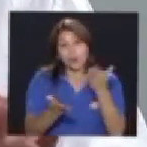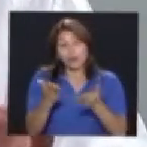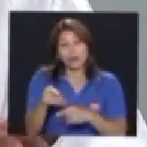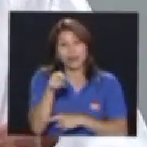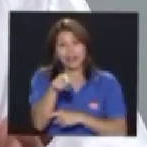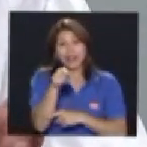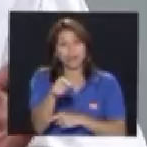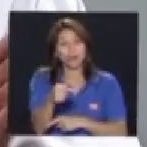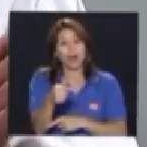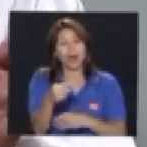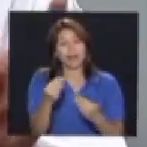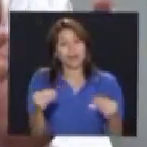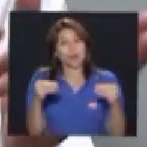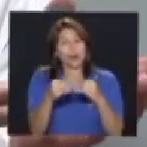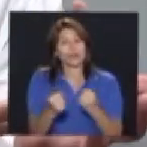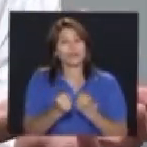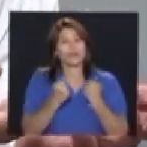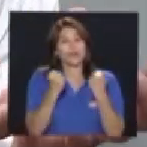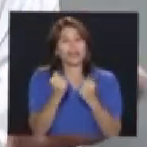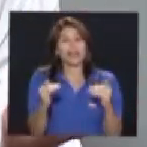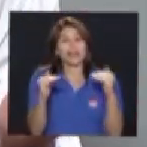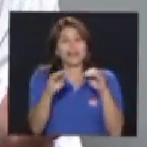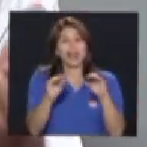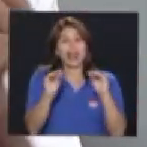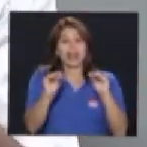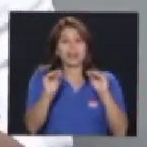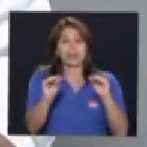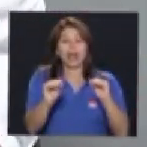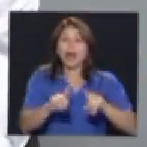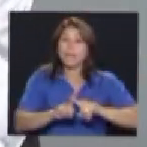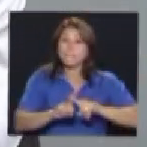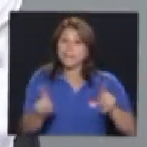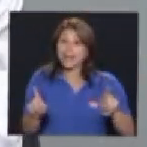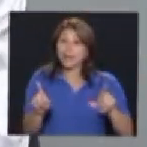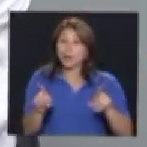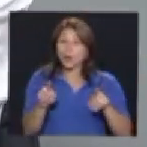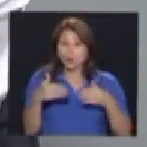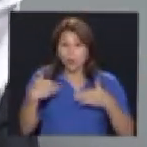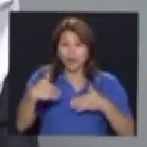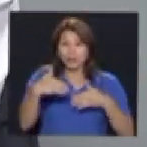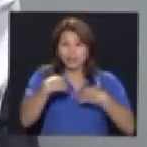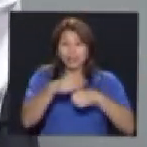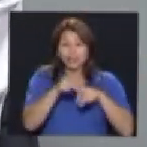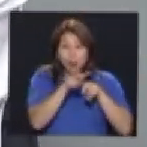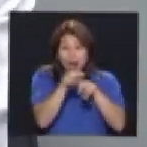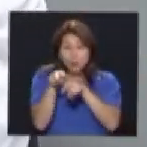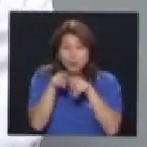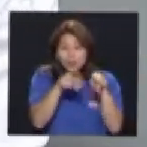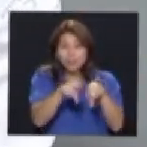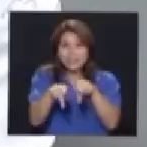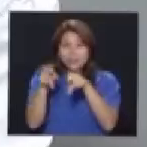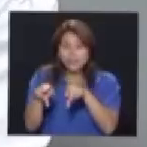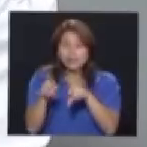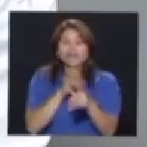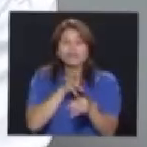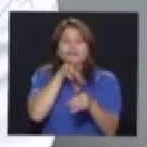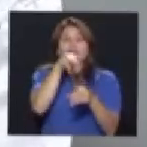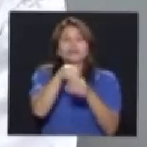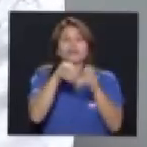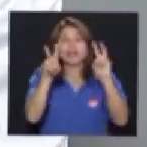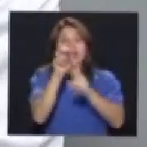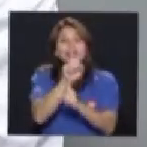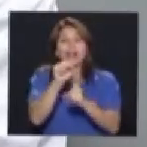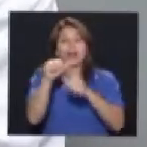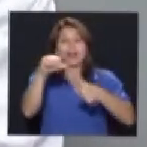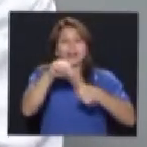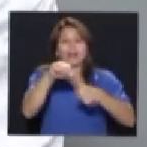más fuerza, pero hay que decir que el legado de la auditoría se incorporó de pleno en el informe Estado de la Región y en el informe Estado de la Nación. Entonces,